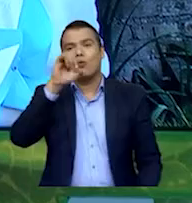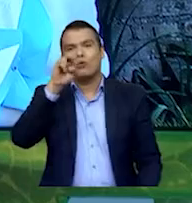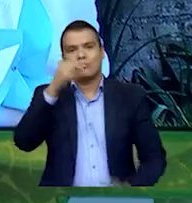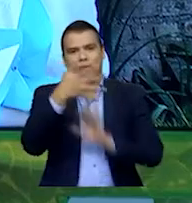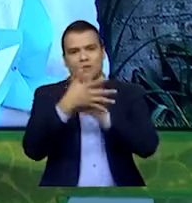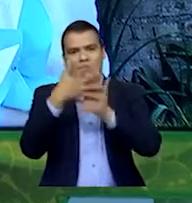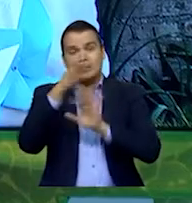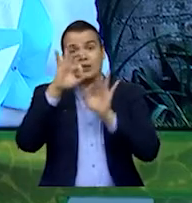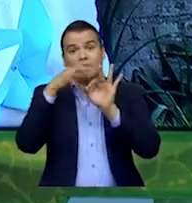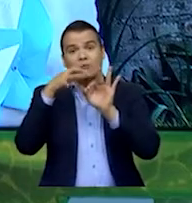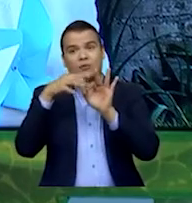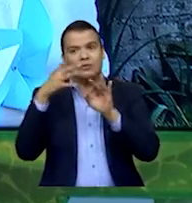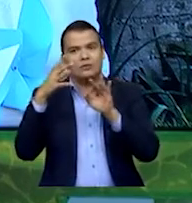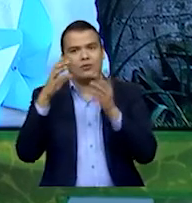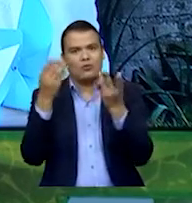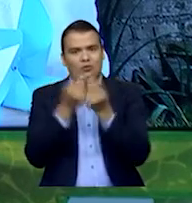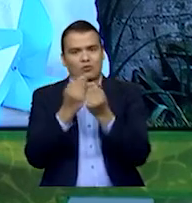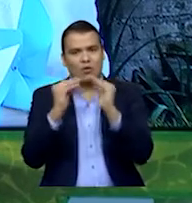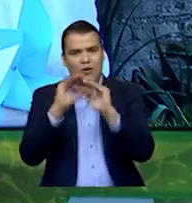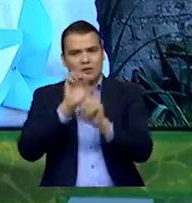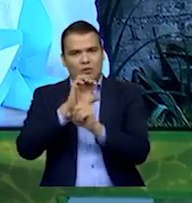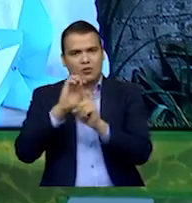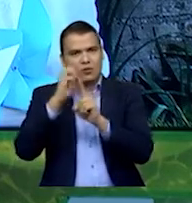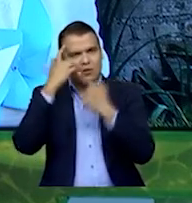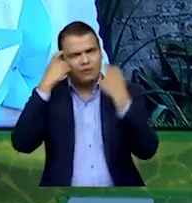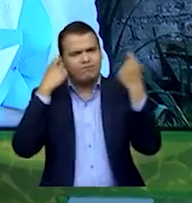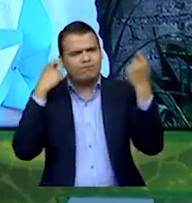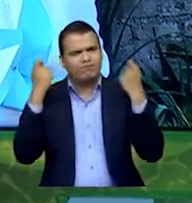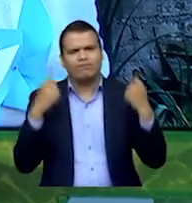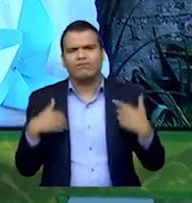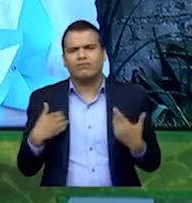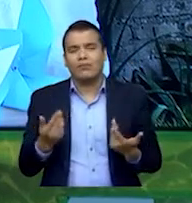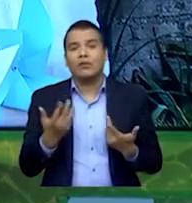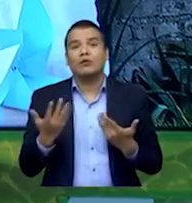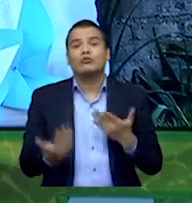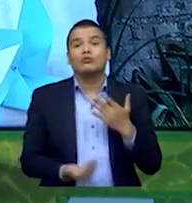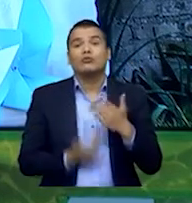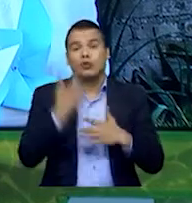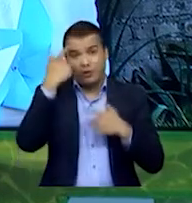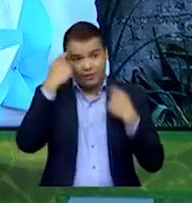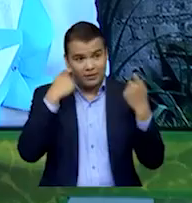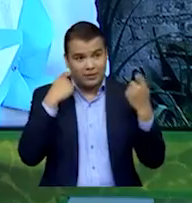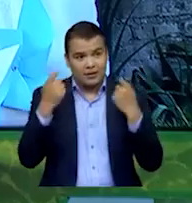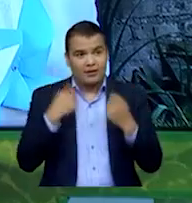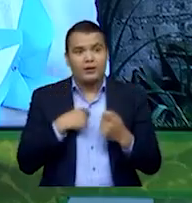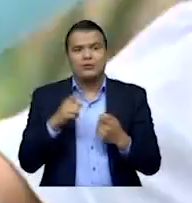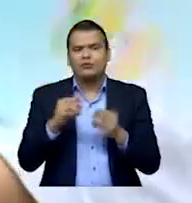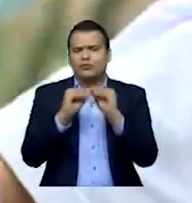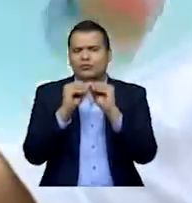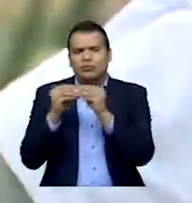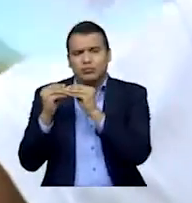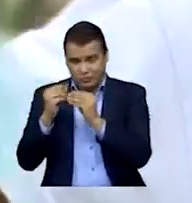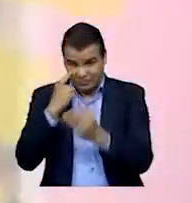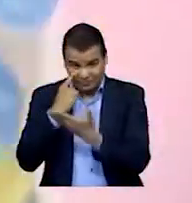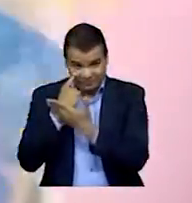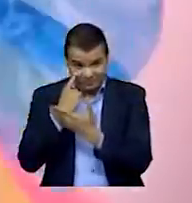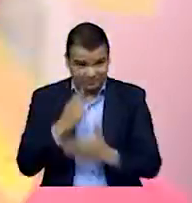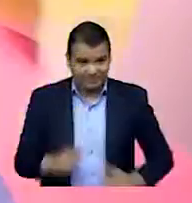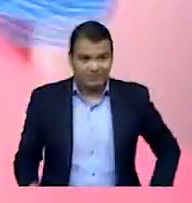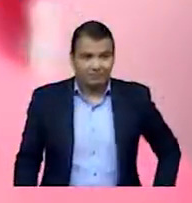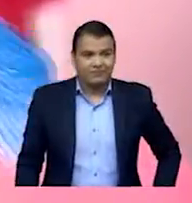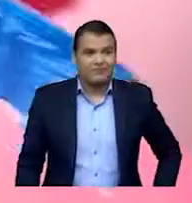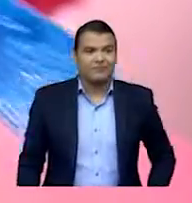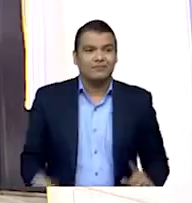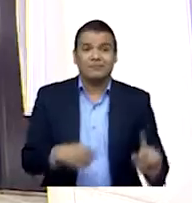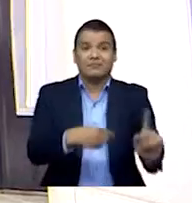construyan a molinos de viento molinetes ingleses o violetas con materiales reciclables el